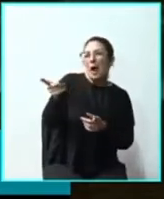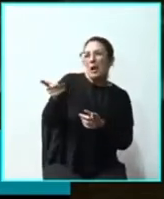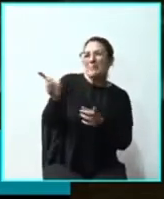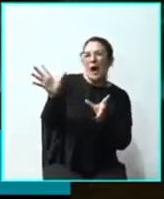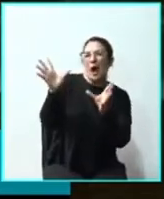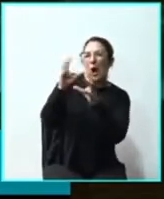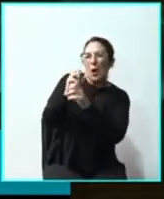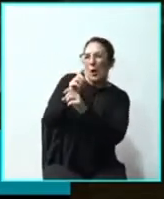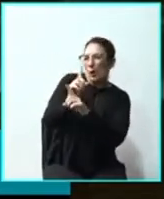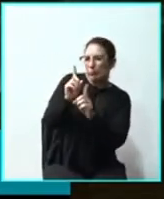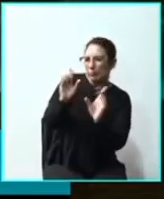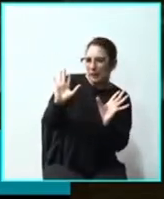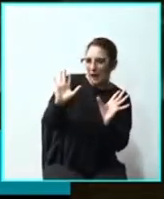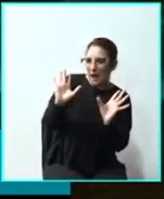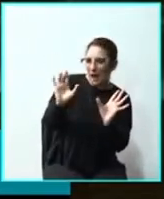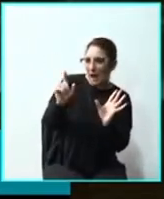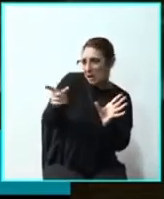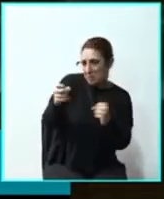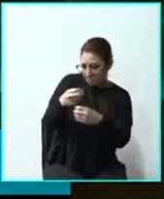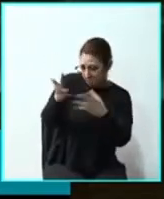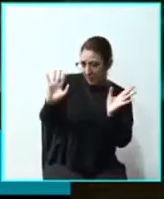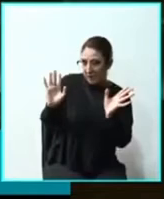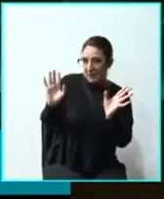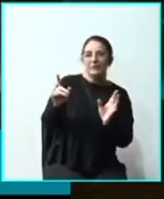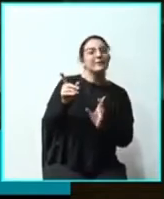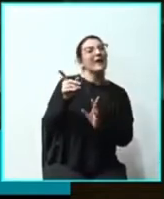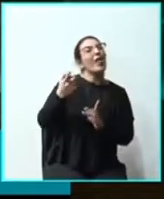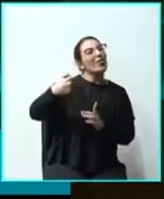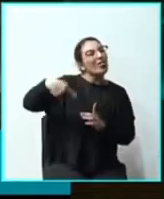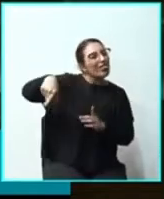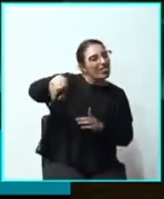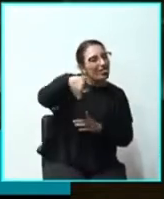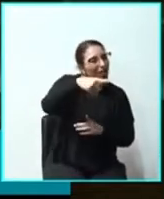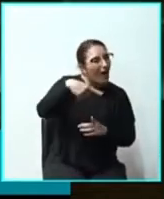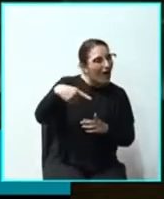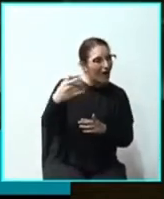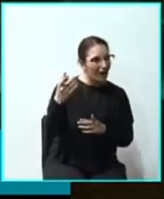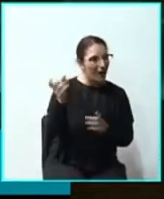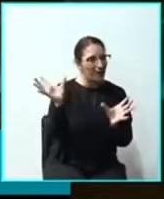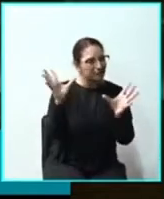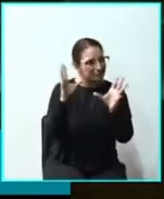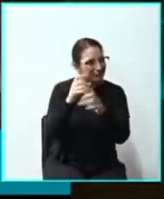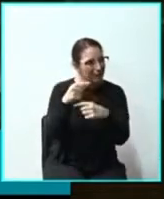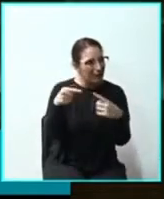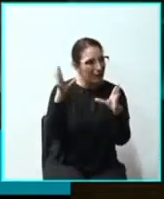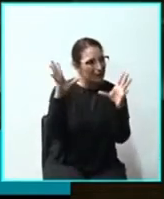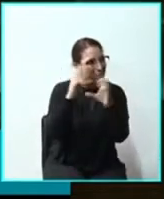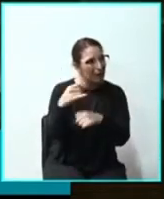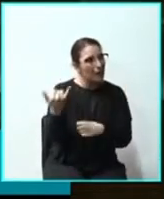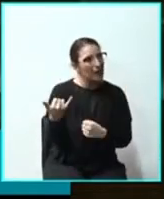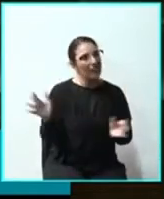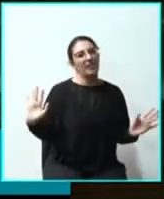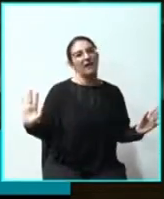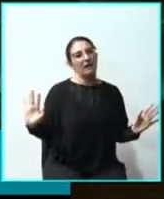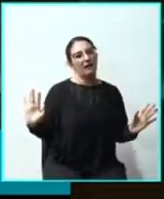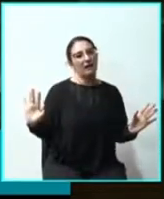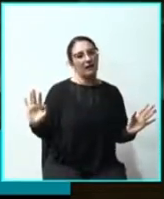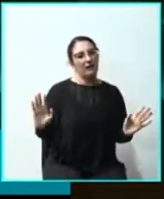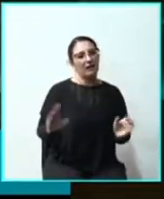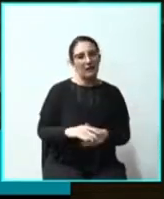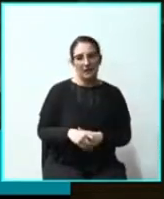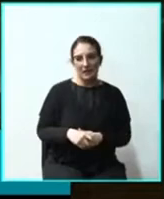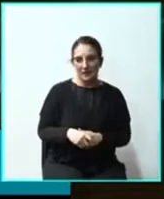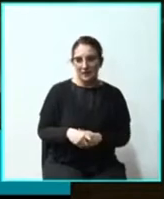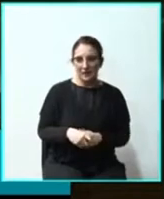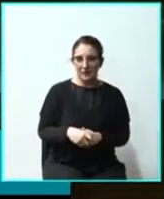tienen algo que ocultar. Todos los que estamos acá tenemos algo que ocultar, y está bien. Y decía esa